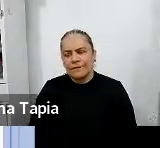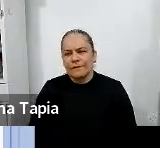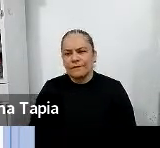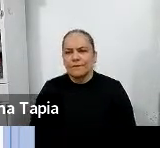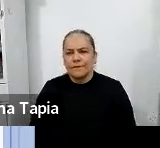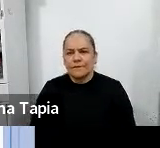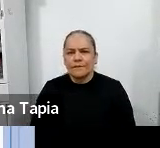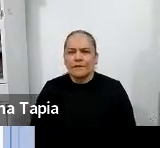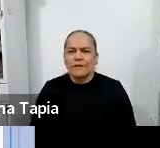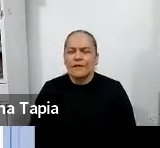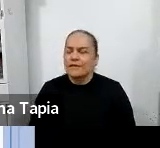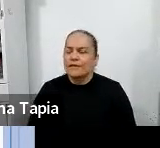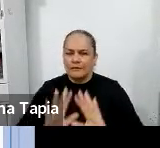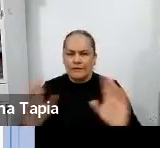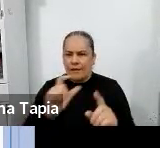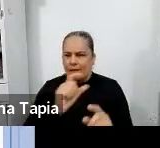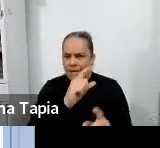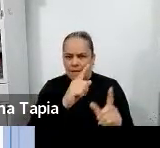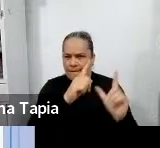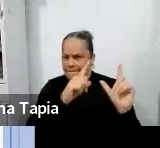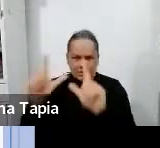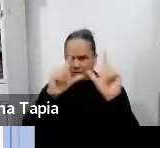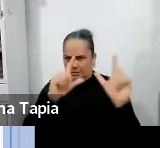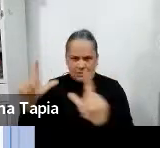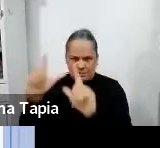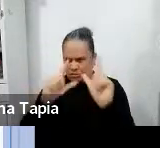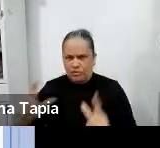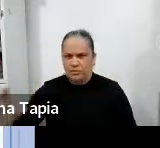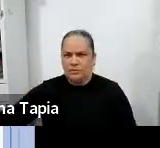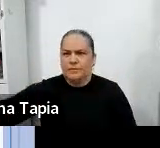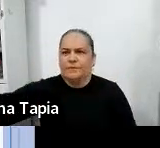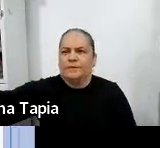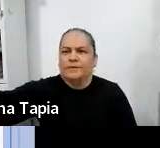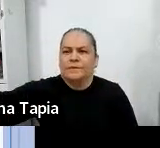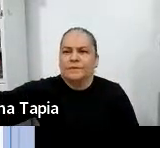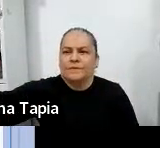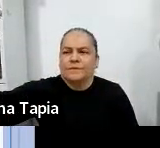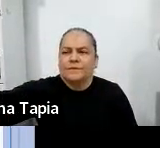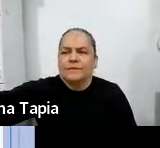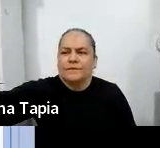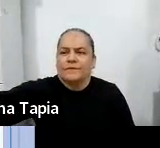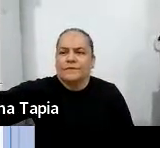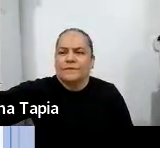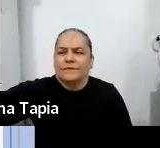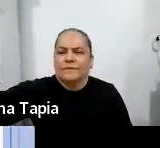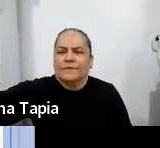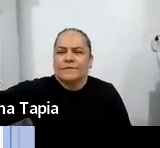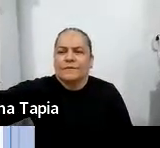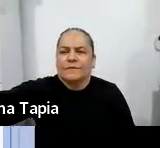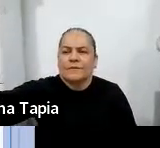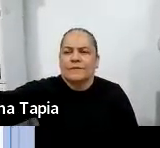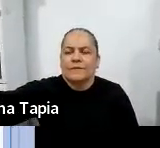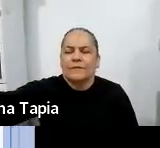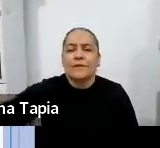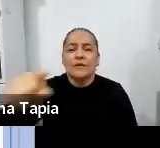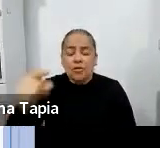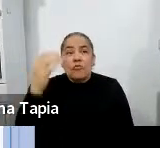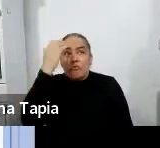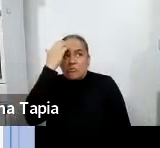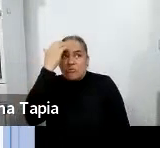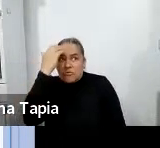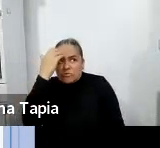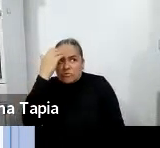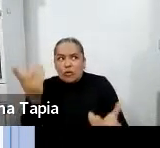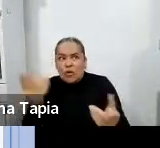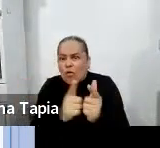los comparto para que veamos si estoy demostrando mi compromiso, si reconozco el respeto y a la diversidad, si estoy proporcionando una